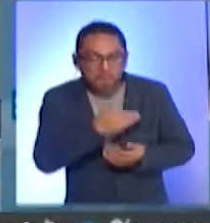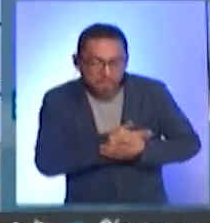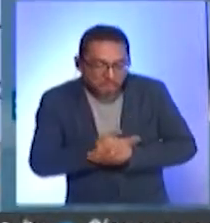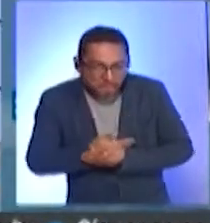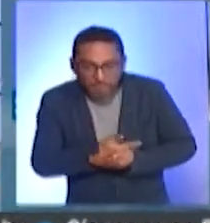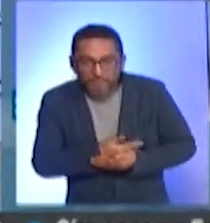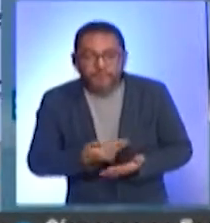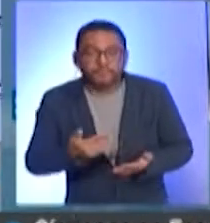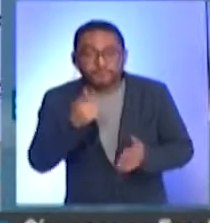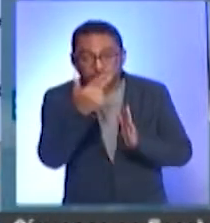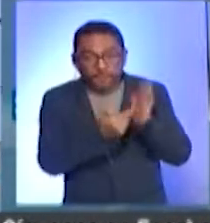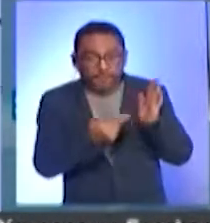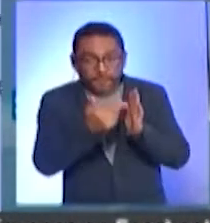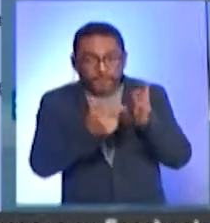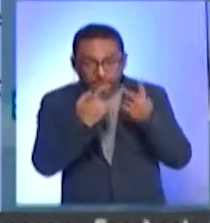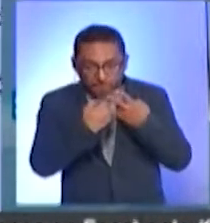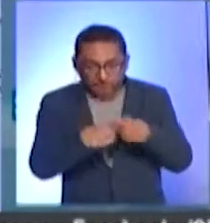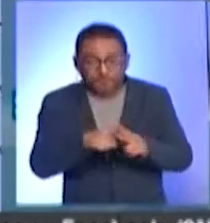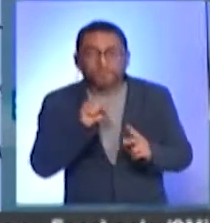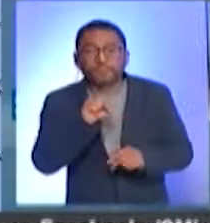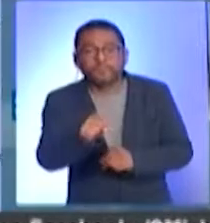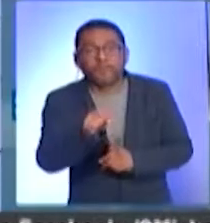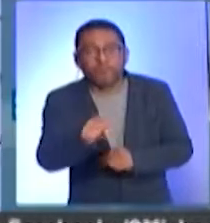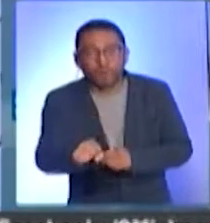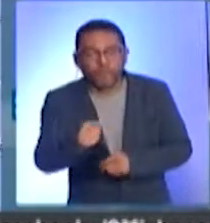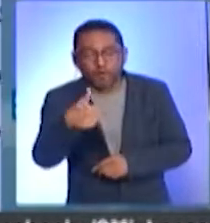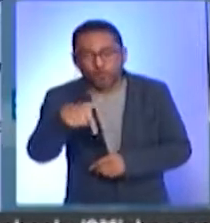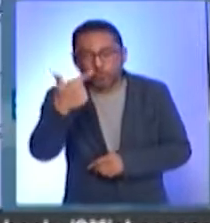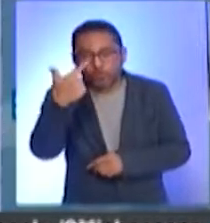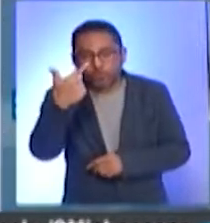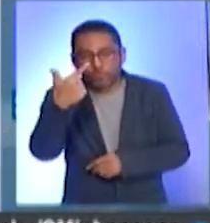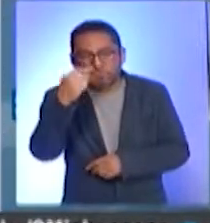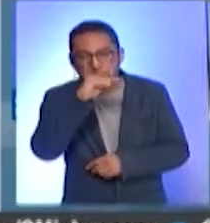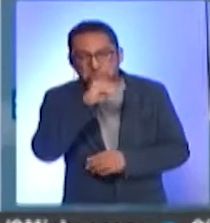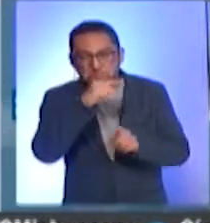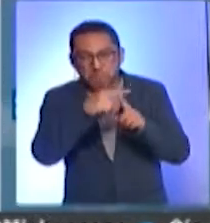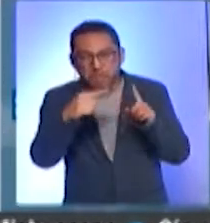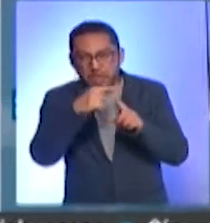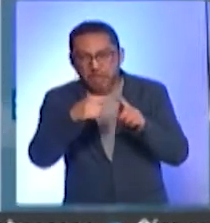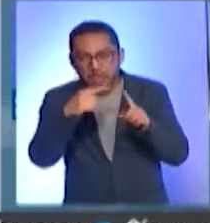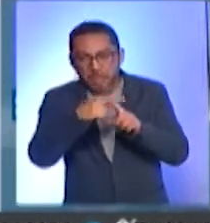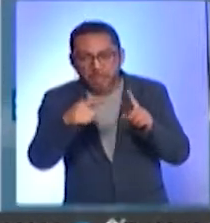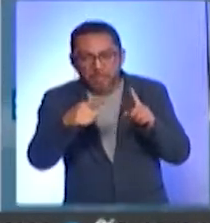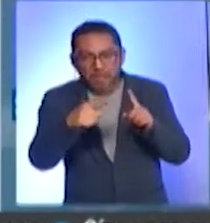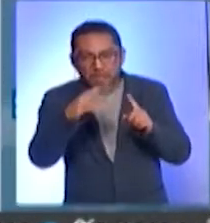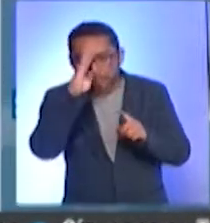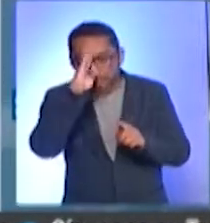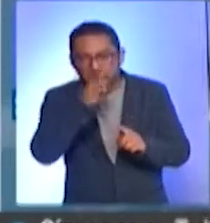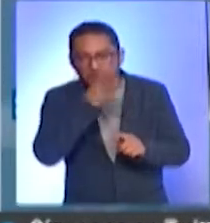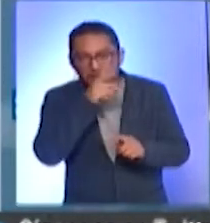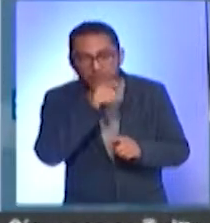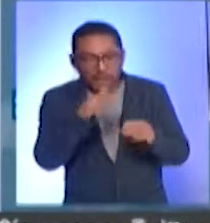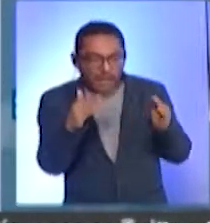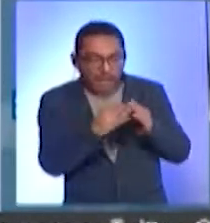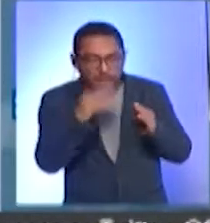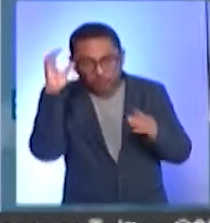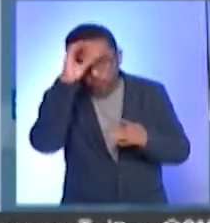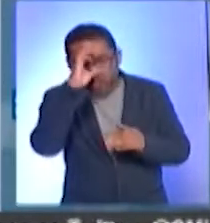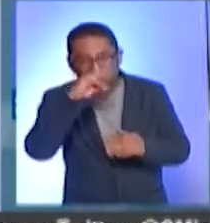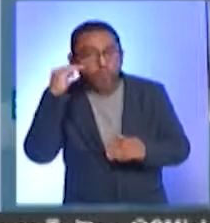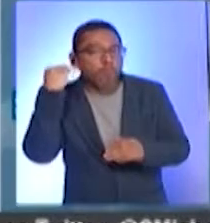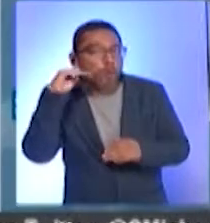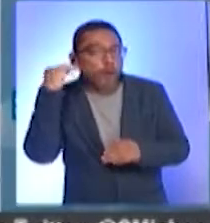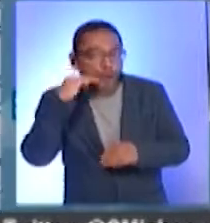este taller dará inicio el próximo sábado en punto de las 12 30 del día en el salón de danza contemporánea de la casa de la cultura de morelia todos los